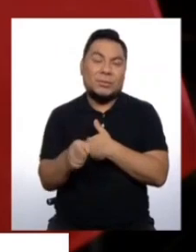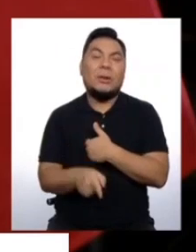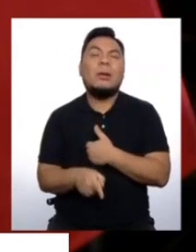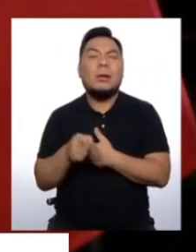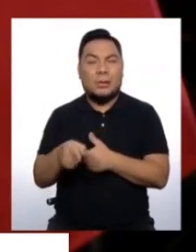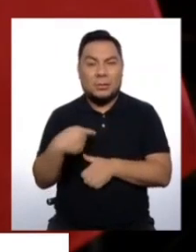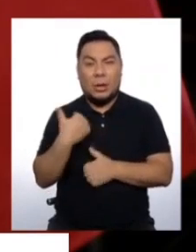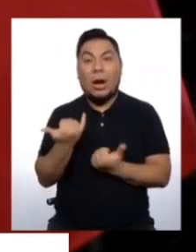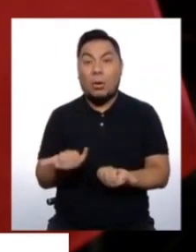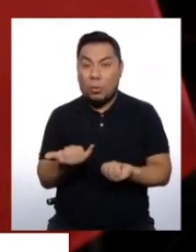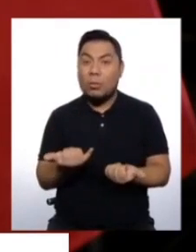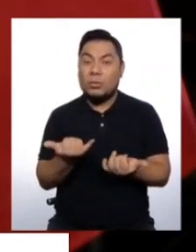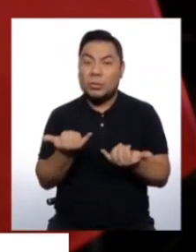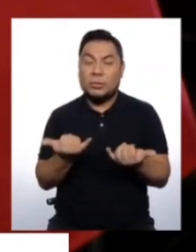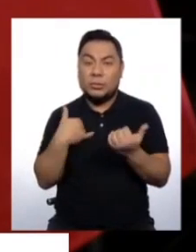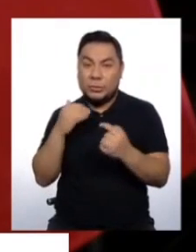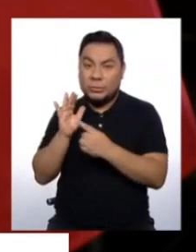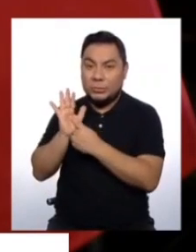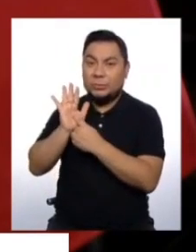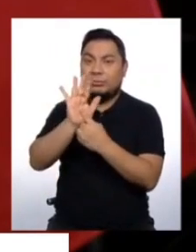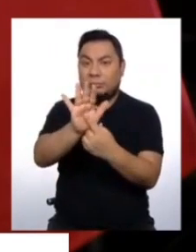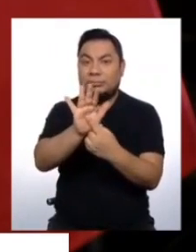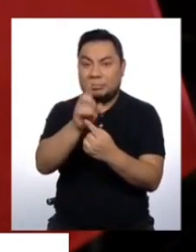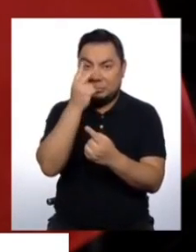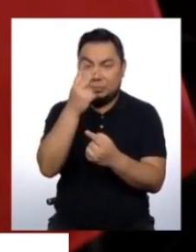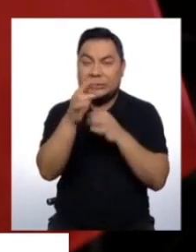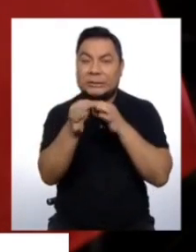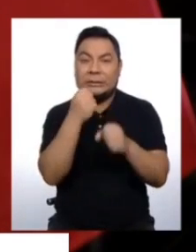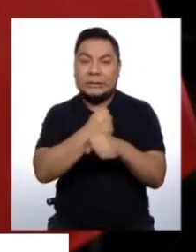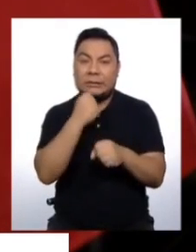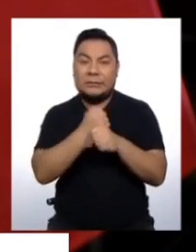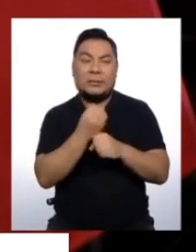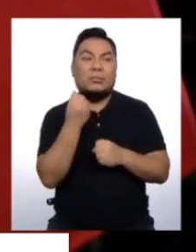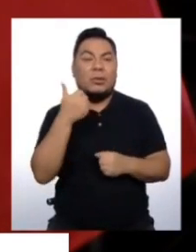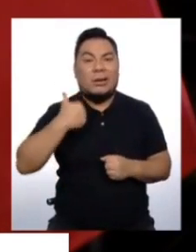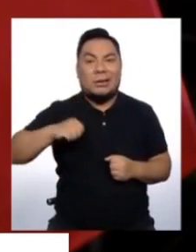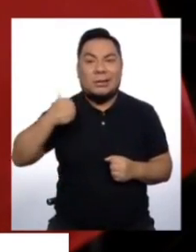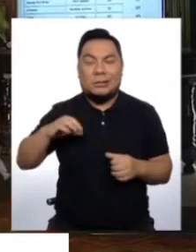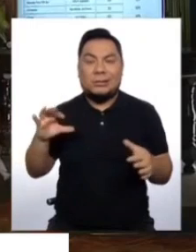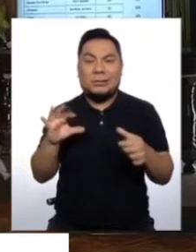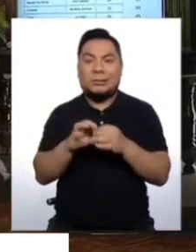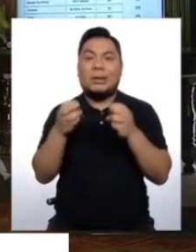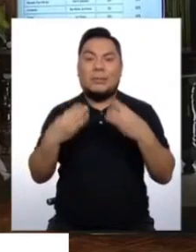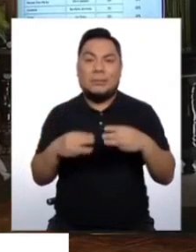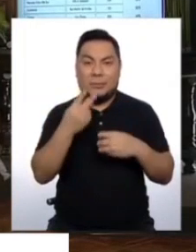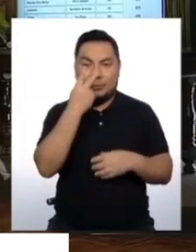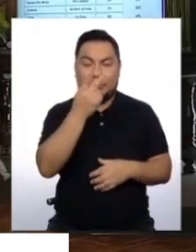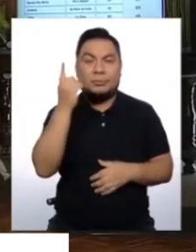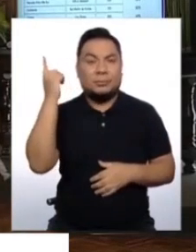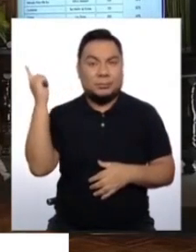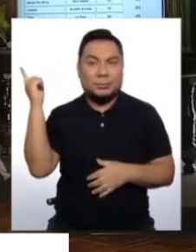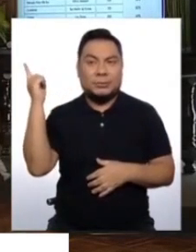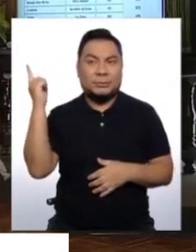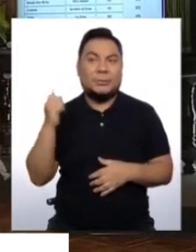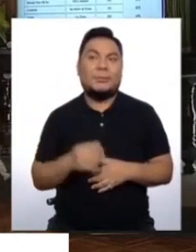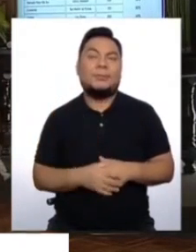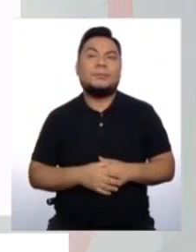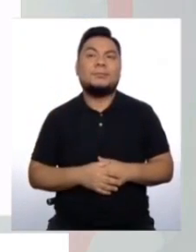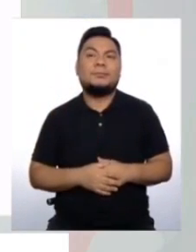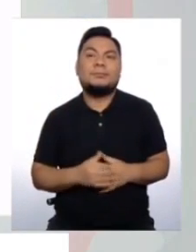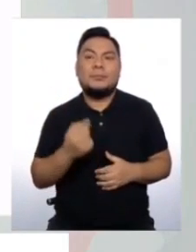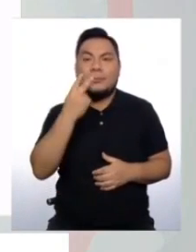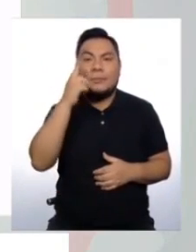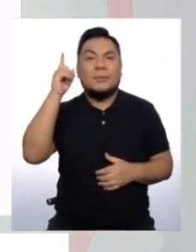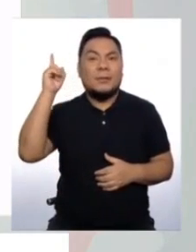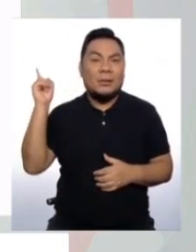lo importante que es el trabajo que estamos haciendo nosotros con los alcaldes en los mercados. Miren, aquí hemos